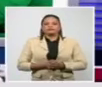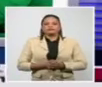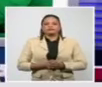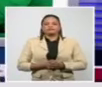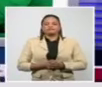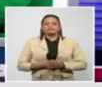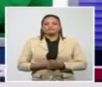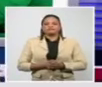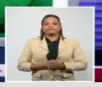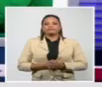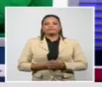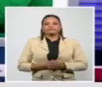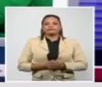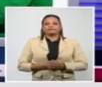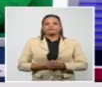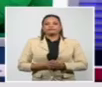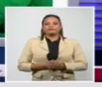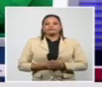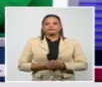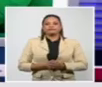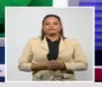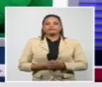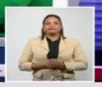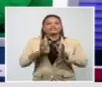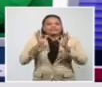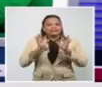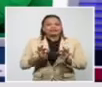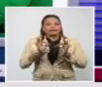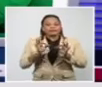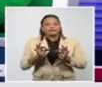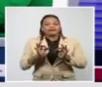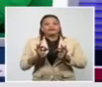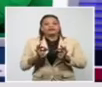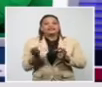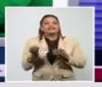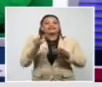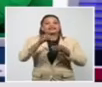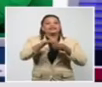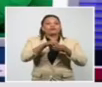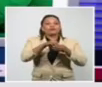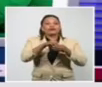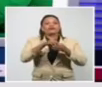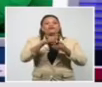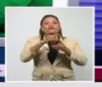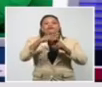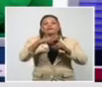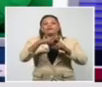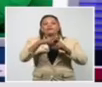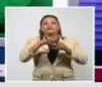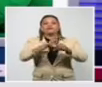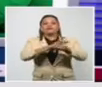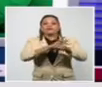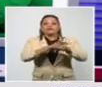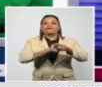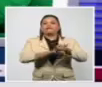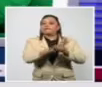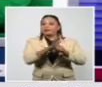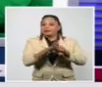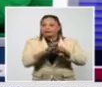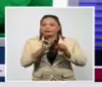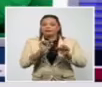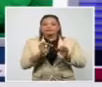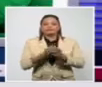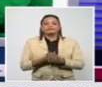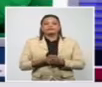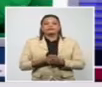siempre con un número de comorbilidades importantes, que lo que permite es que identifiquemos cuáles